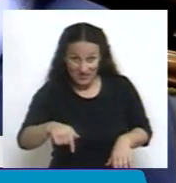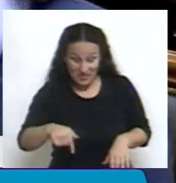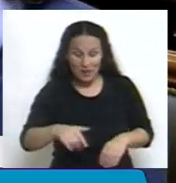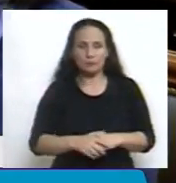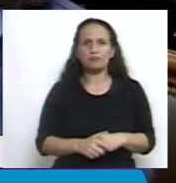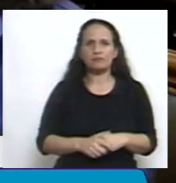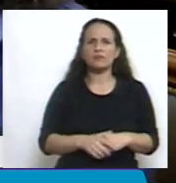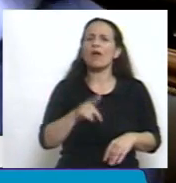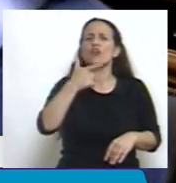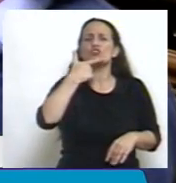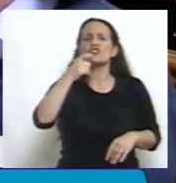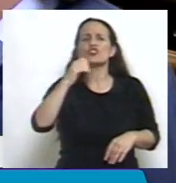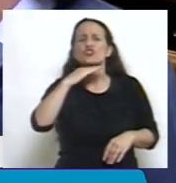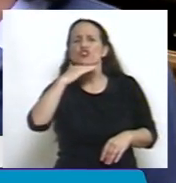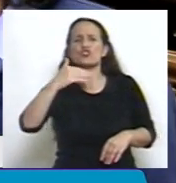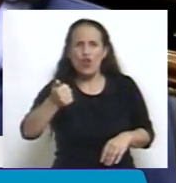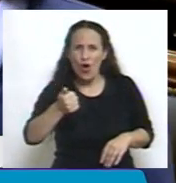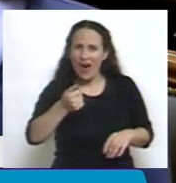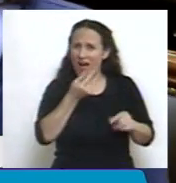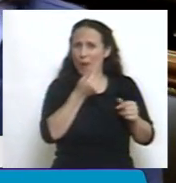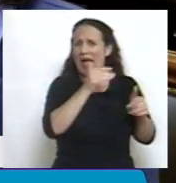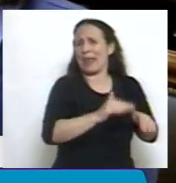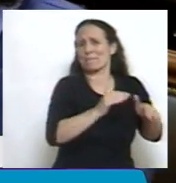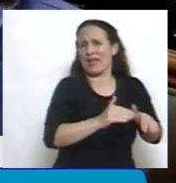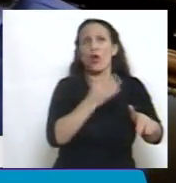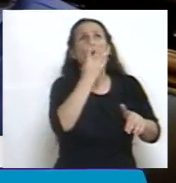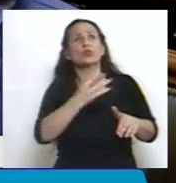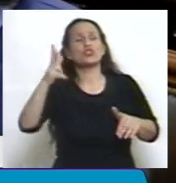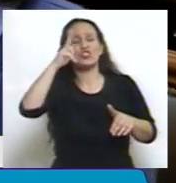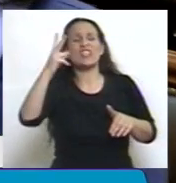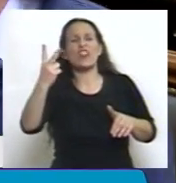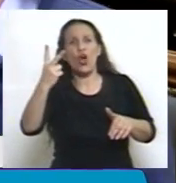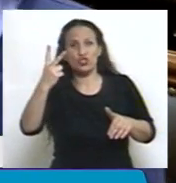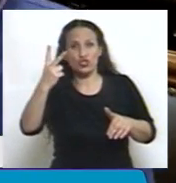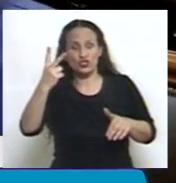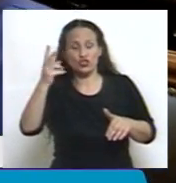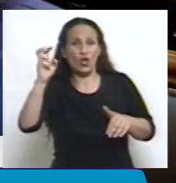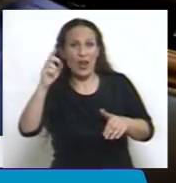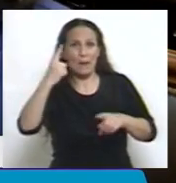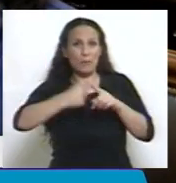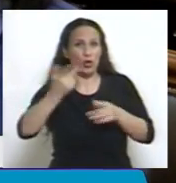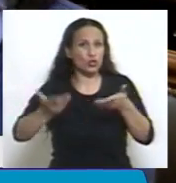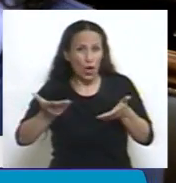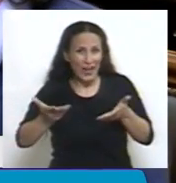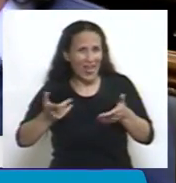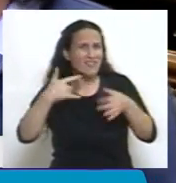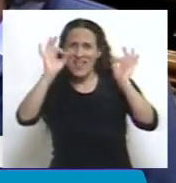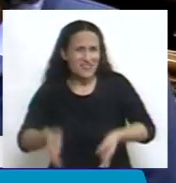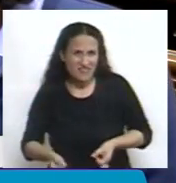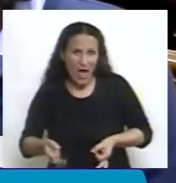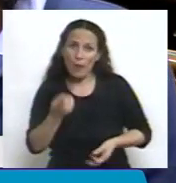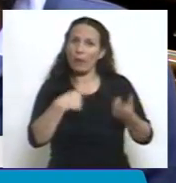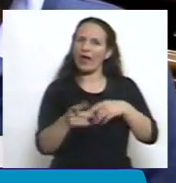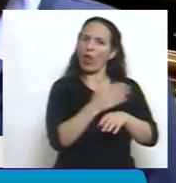a pesar de que la soja ya valía menos que los $482 por tonelada presupuestado, no se quiso modificar. El resultado fue